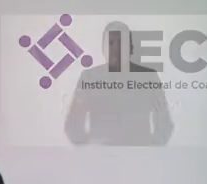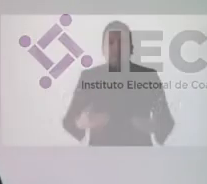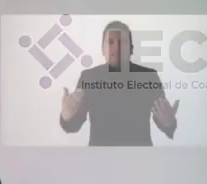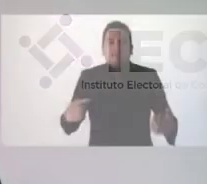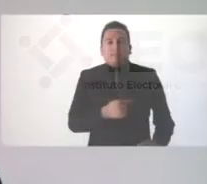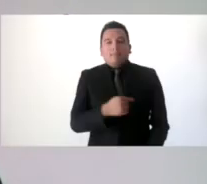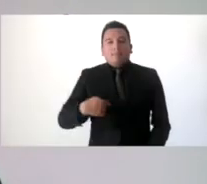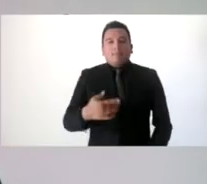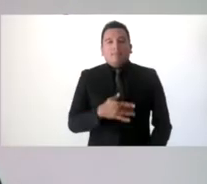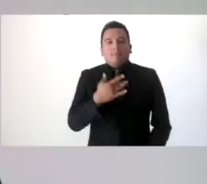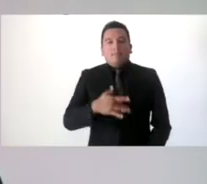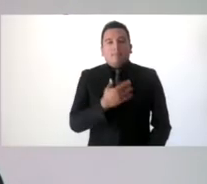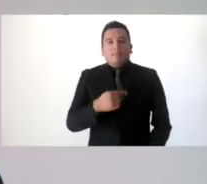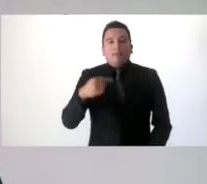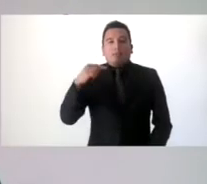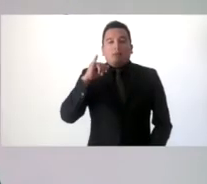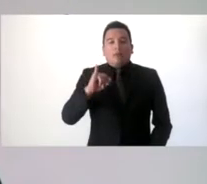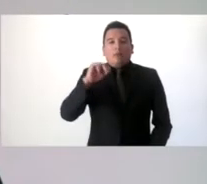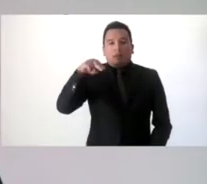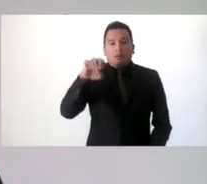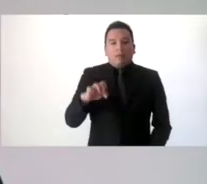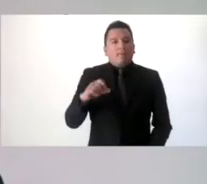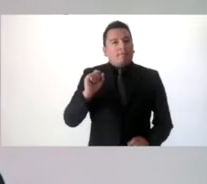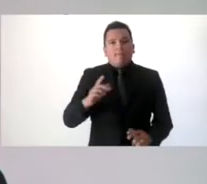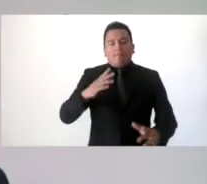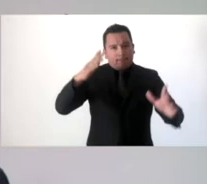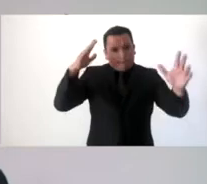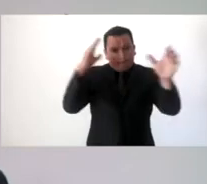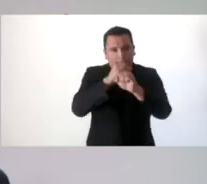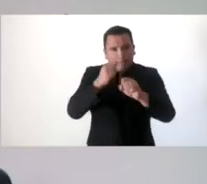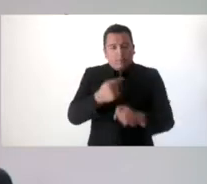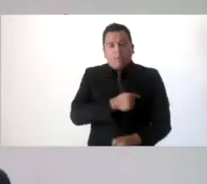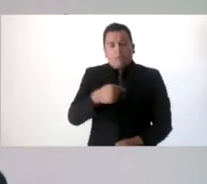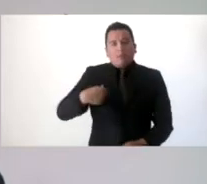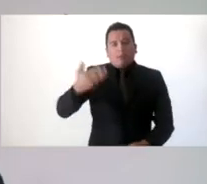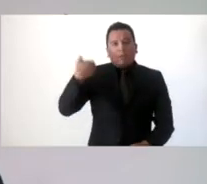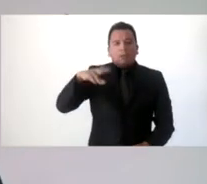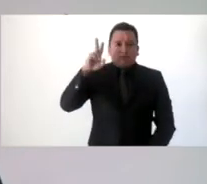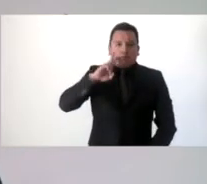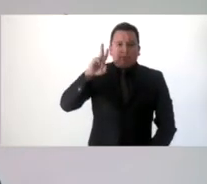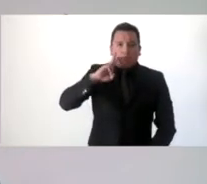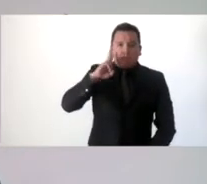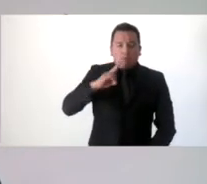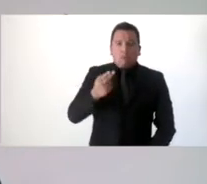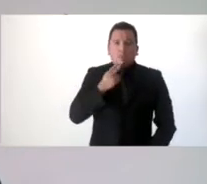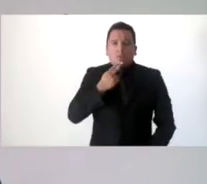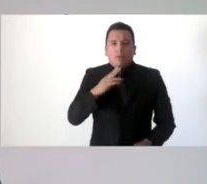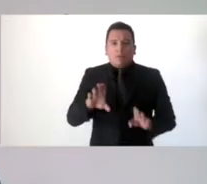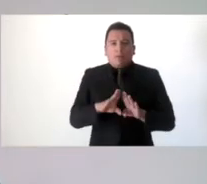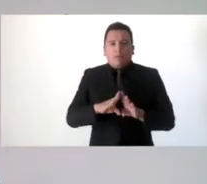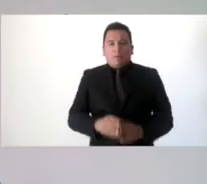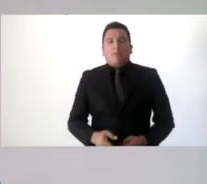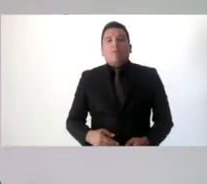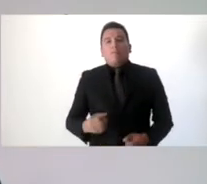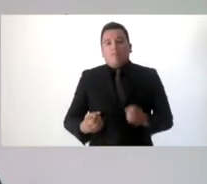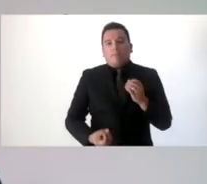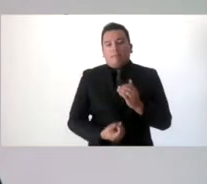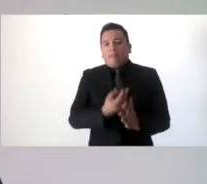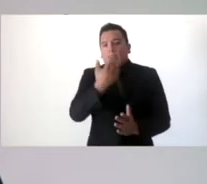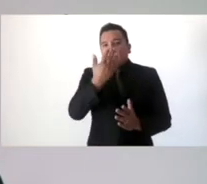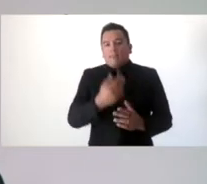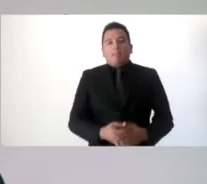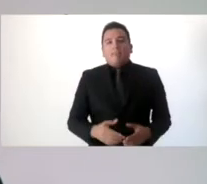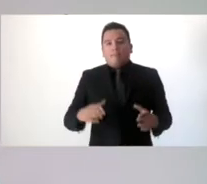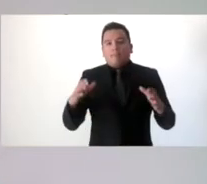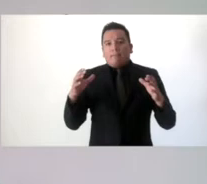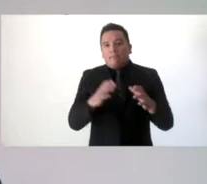del Instituto Nacional Electoral, ya una vez que pasamos las primeras pruebas como un nuevo sistema electoral nacional y que